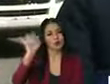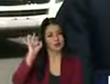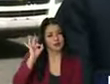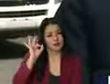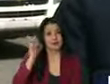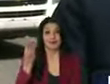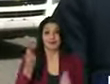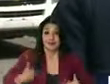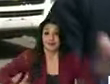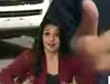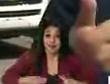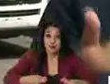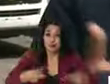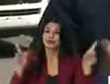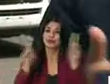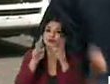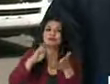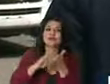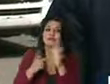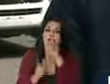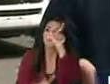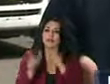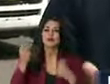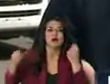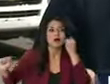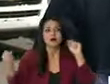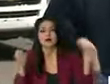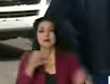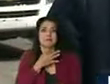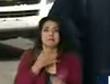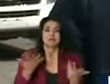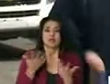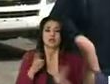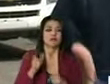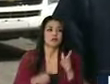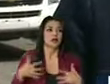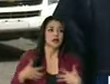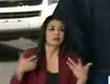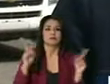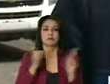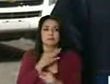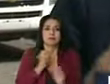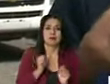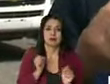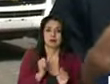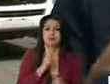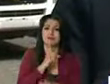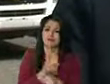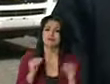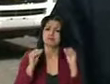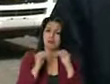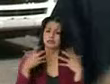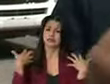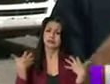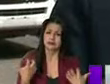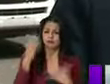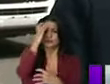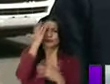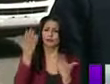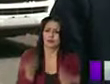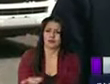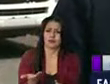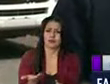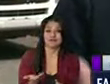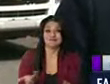coste económico, es la alteración en el estado anímico de las personas, nos genera mayores inconvenientes, mayores